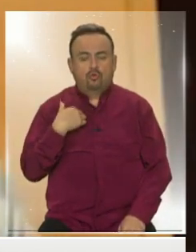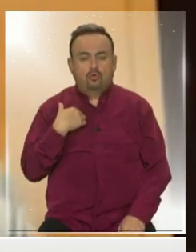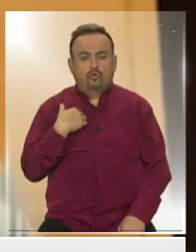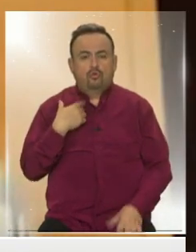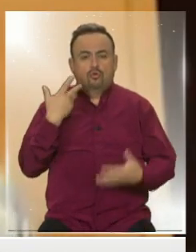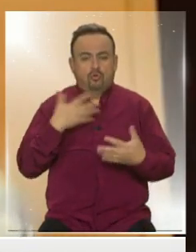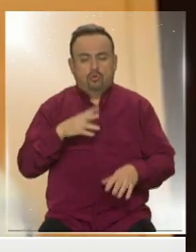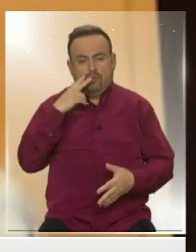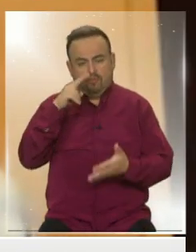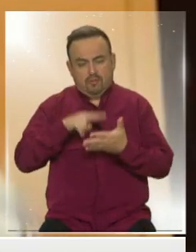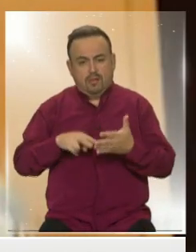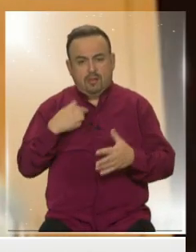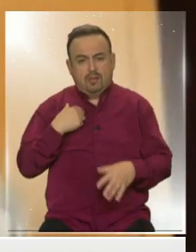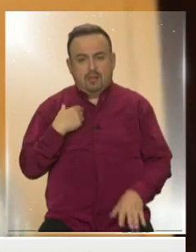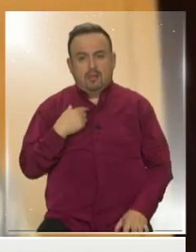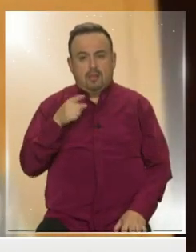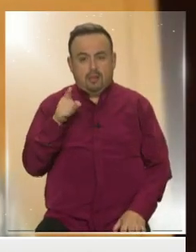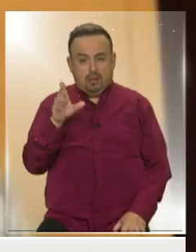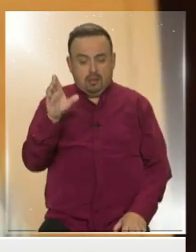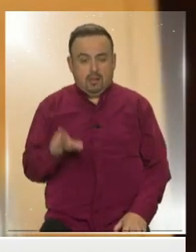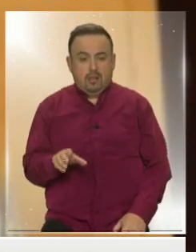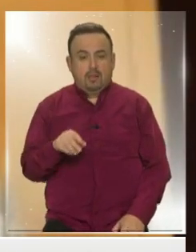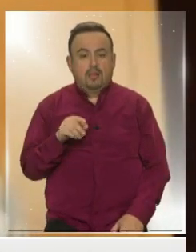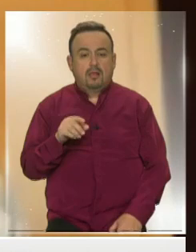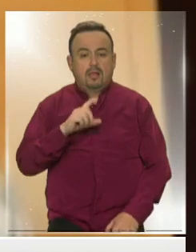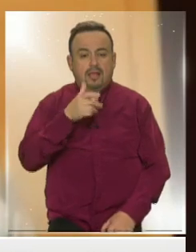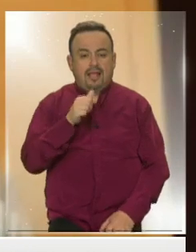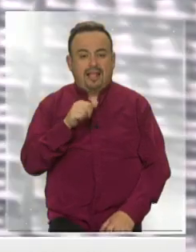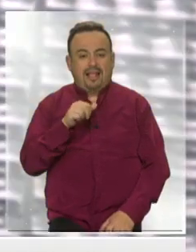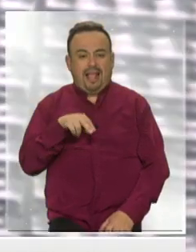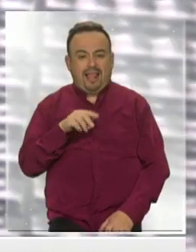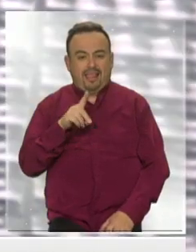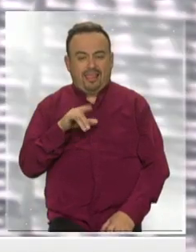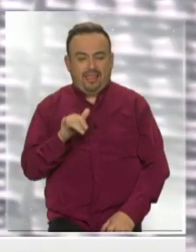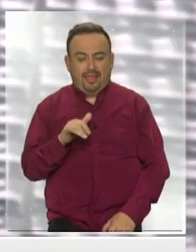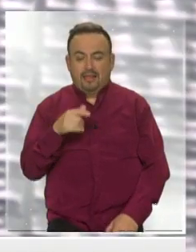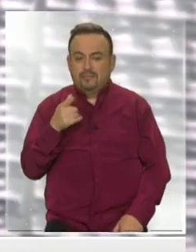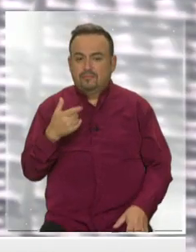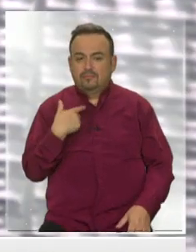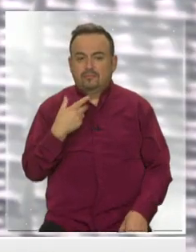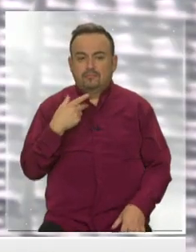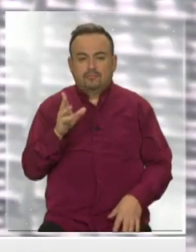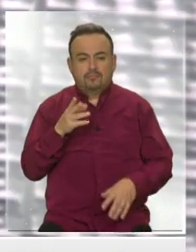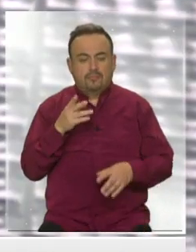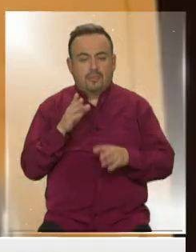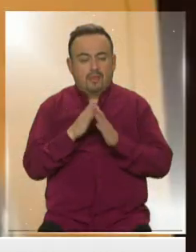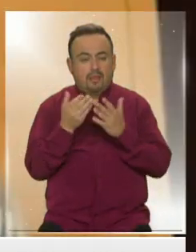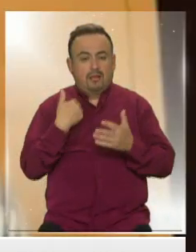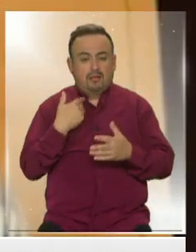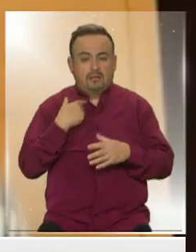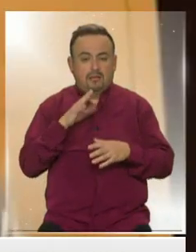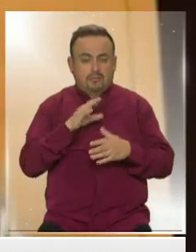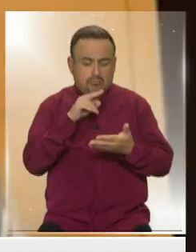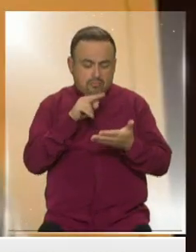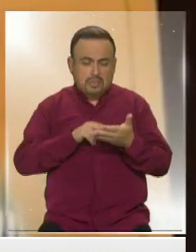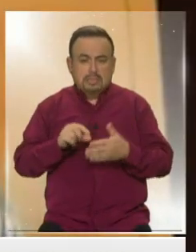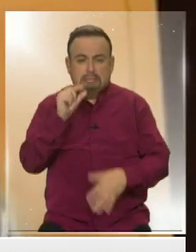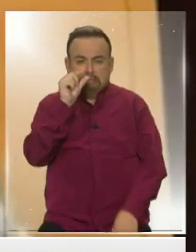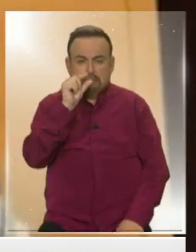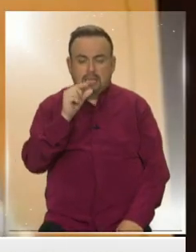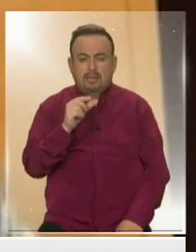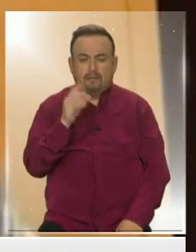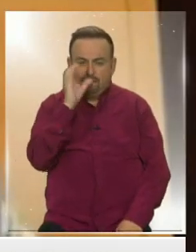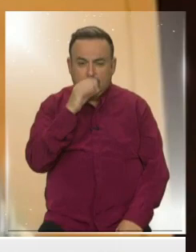había visto biografías de Mahatma Gandhi, Alma Grande. Para la gente de mi edad tiene la letra muy chica, así que traten de